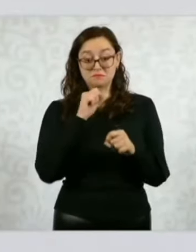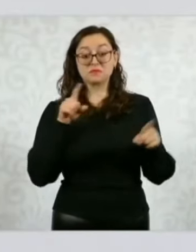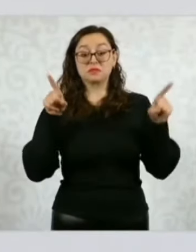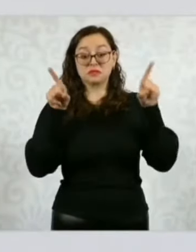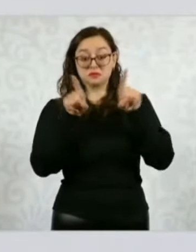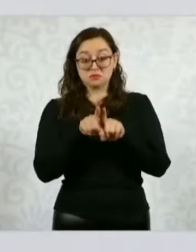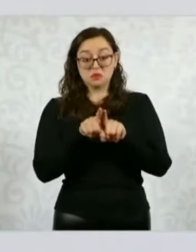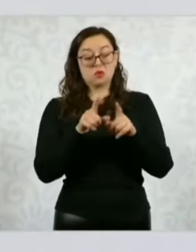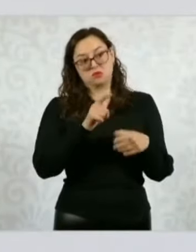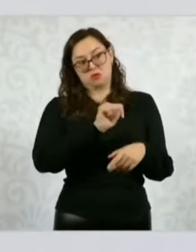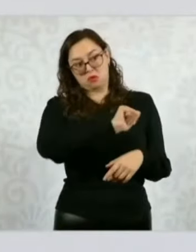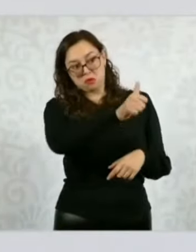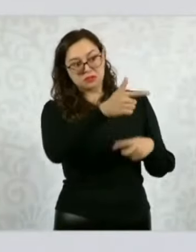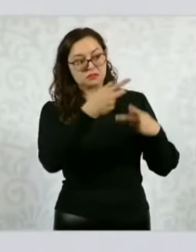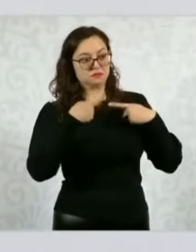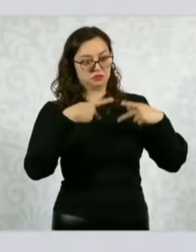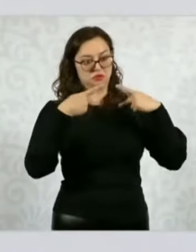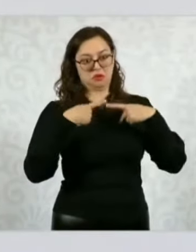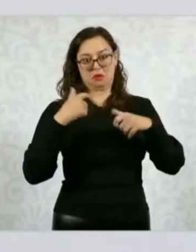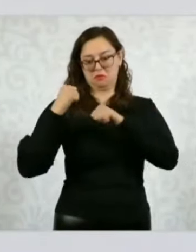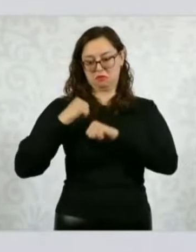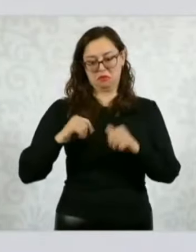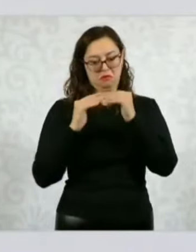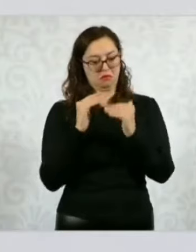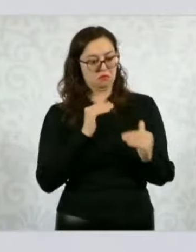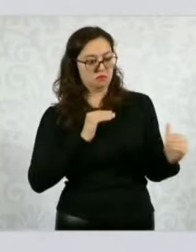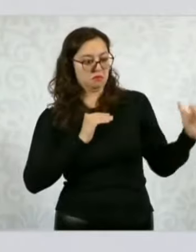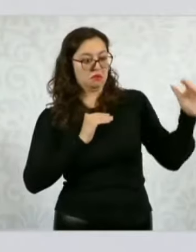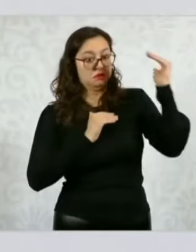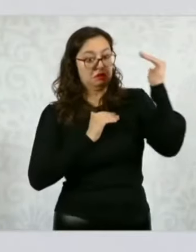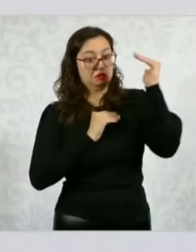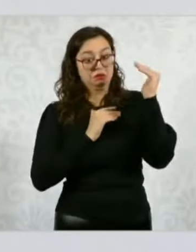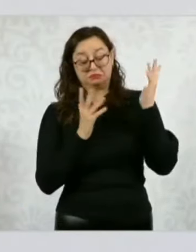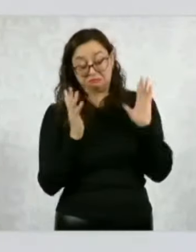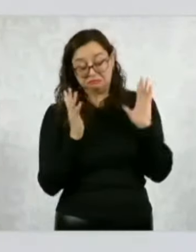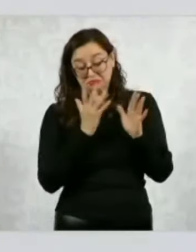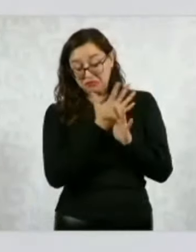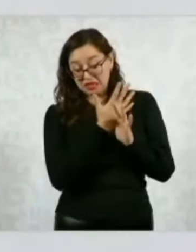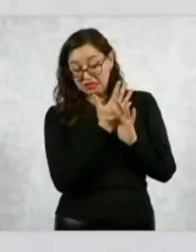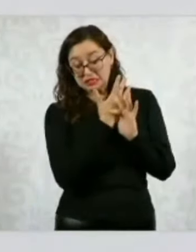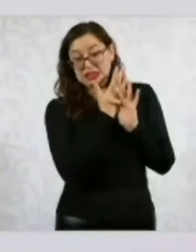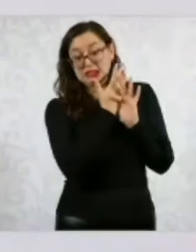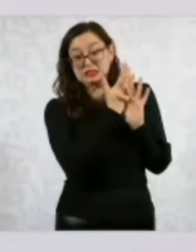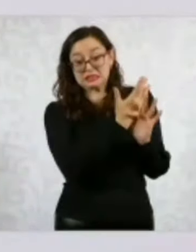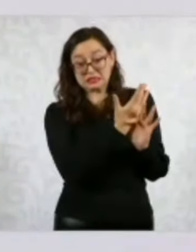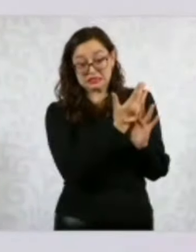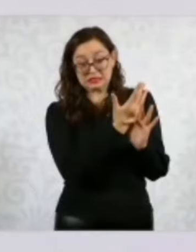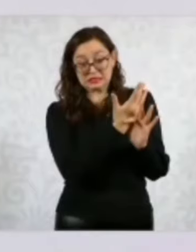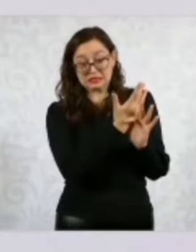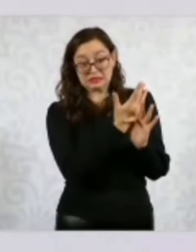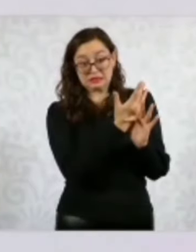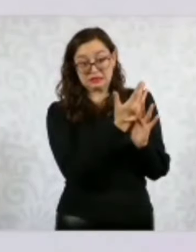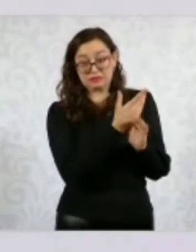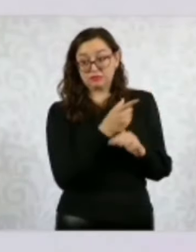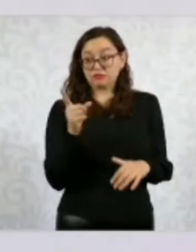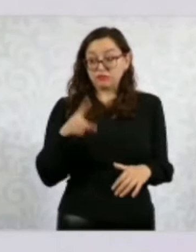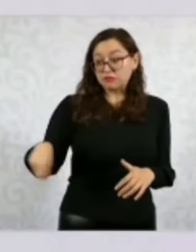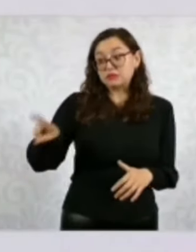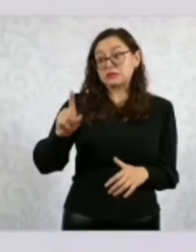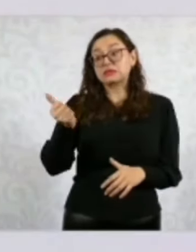judicatura del país que el gobierno estaba convencido de la existencia de ese